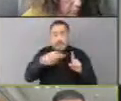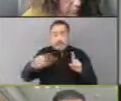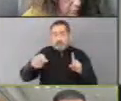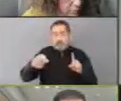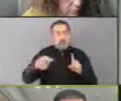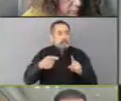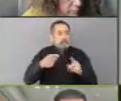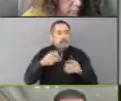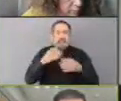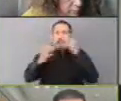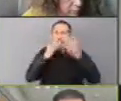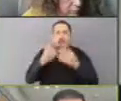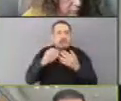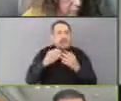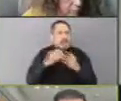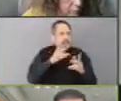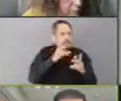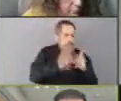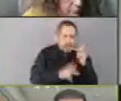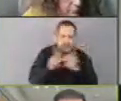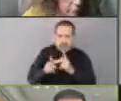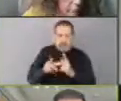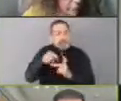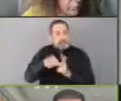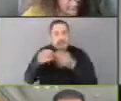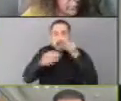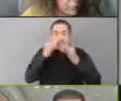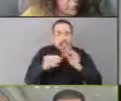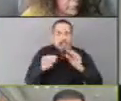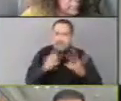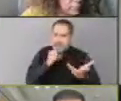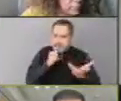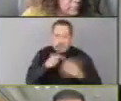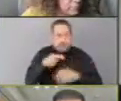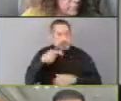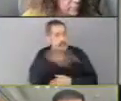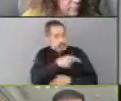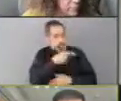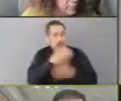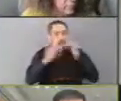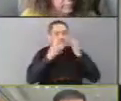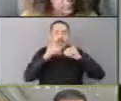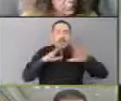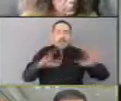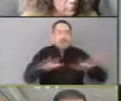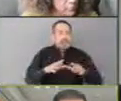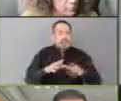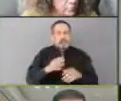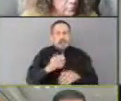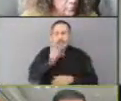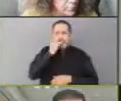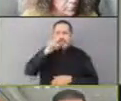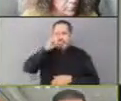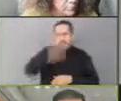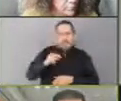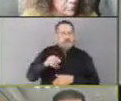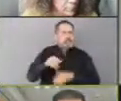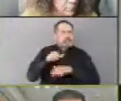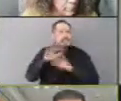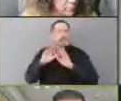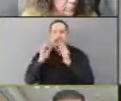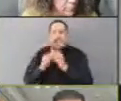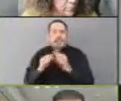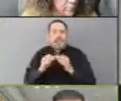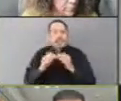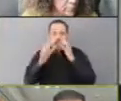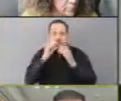intercampañas. Lo anterior, al considerar que el promocional vulnera el modelo de comunicación política porque difunde